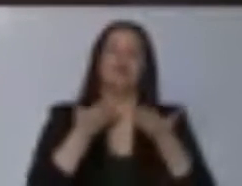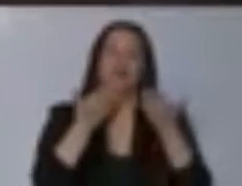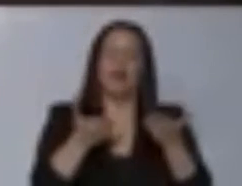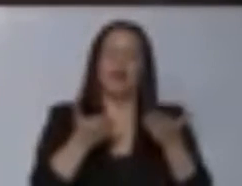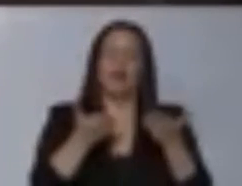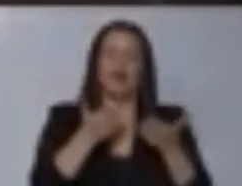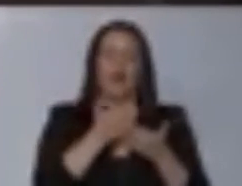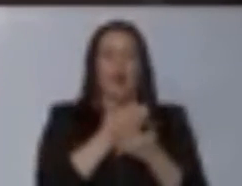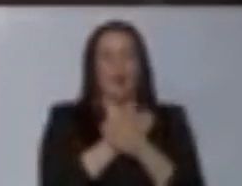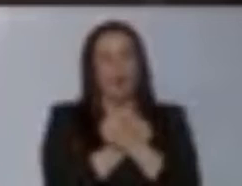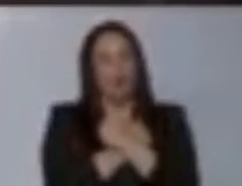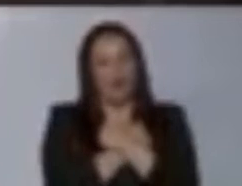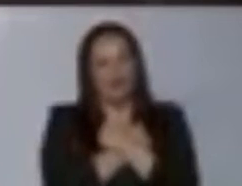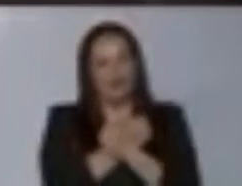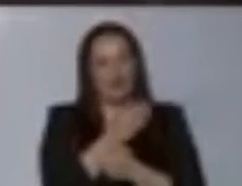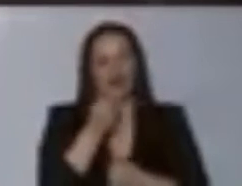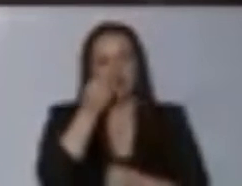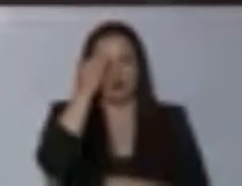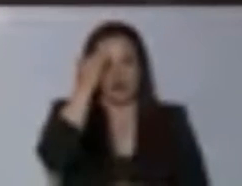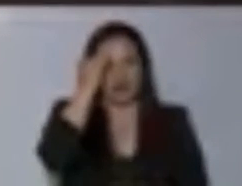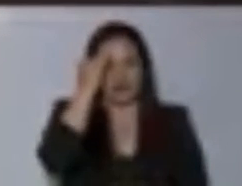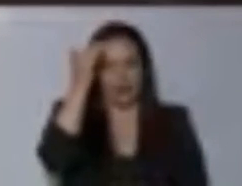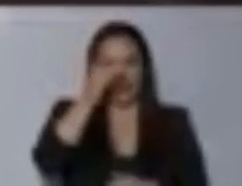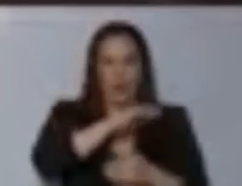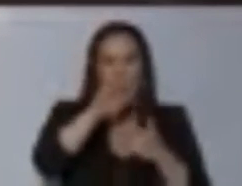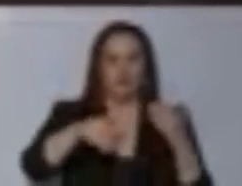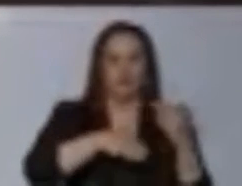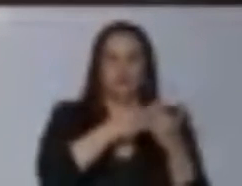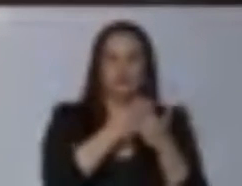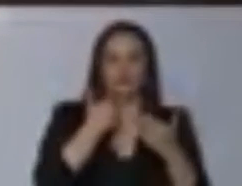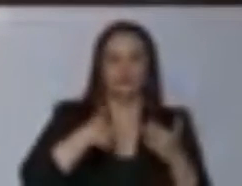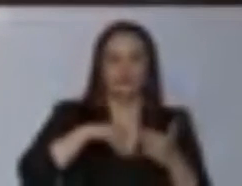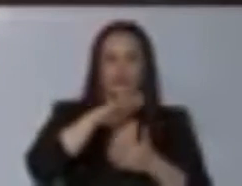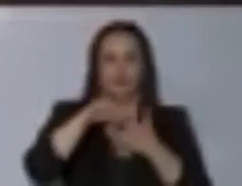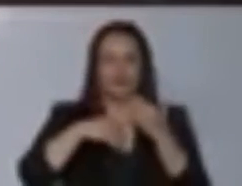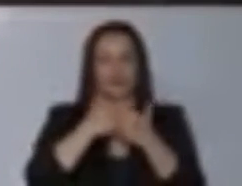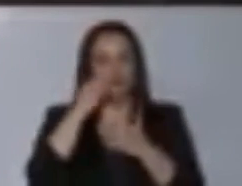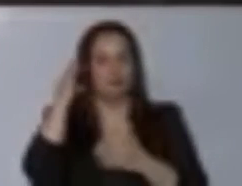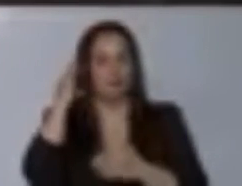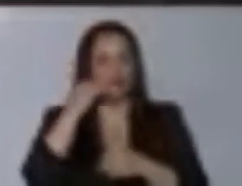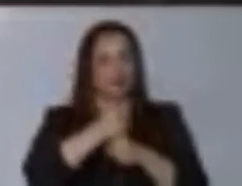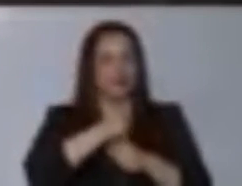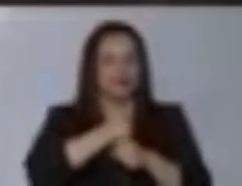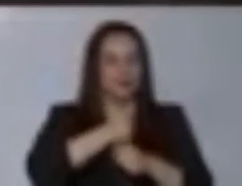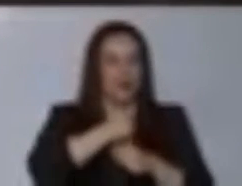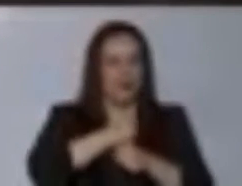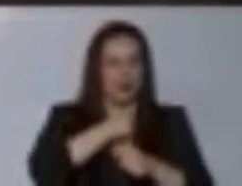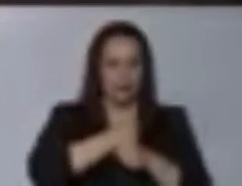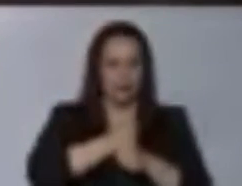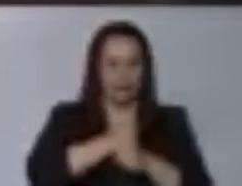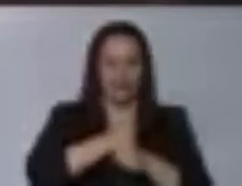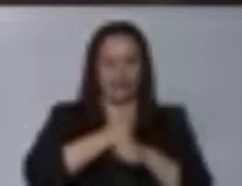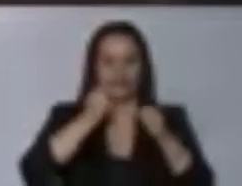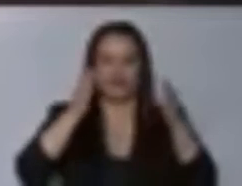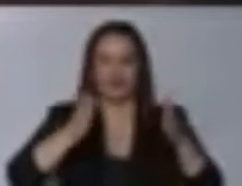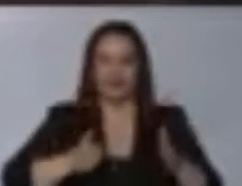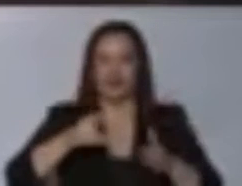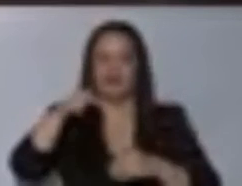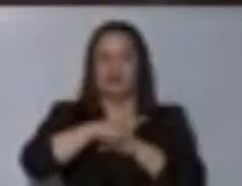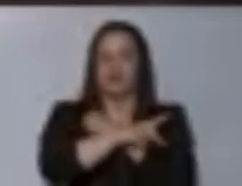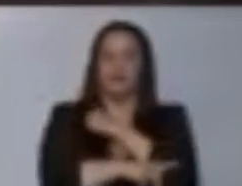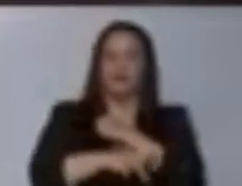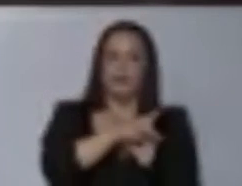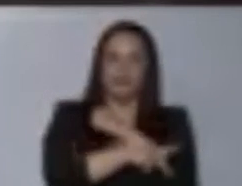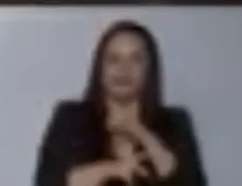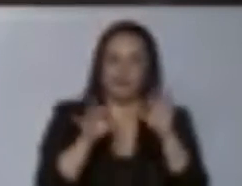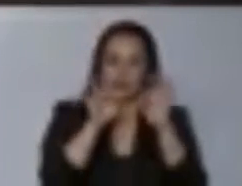todos y todas las trabajadores y las trabajadoras y los trabajadores de este país en este